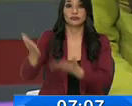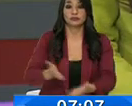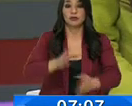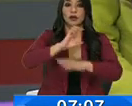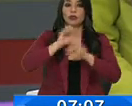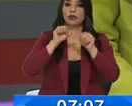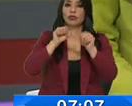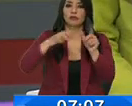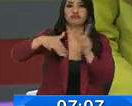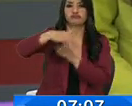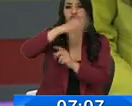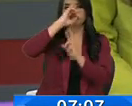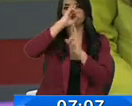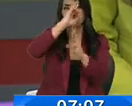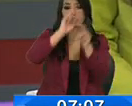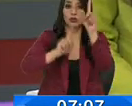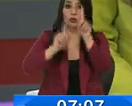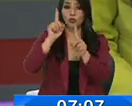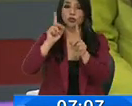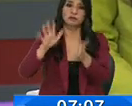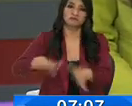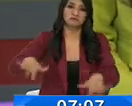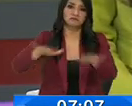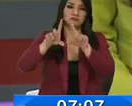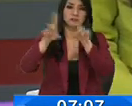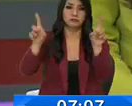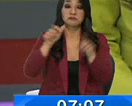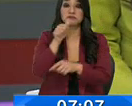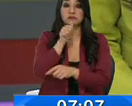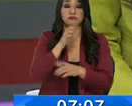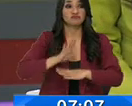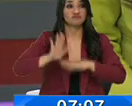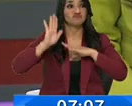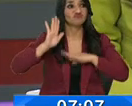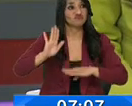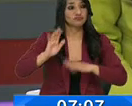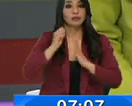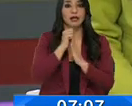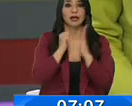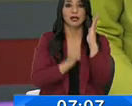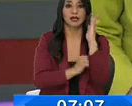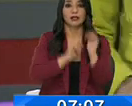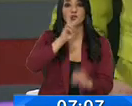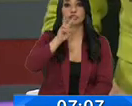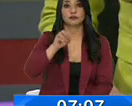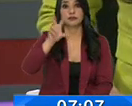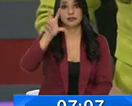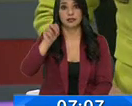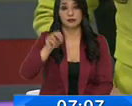Sostenible con el objetivo de que varios actores del sector privado suscriban su compromiso con la Agenda 2030.